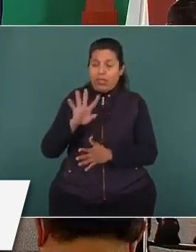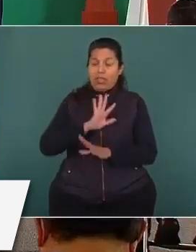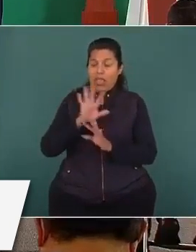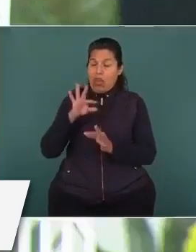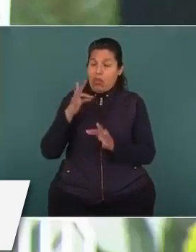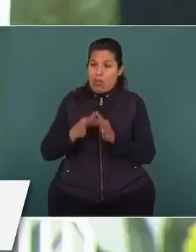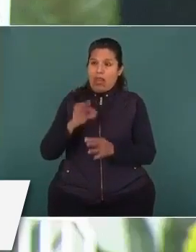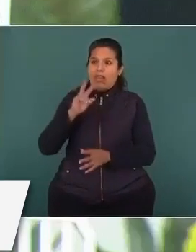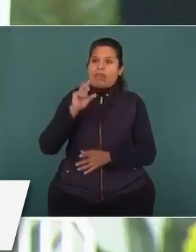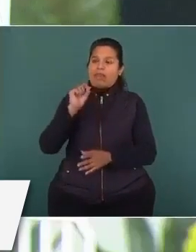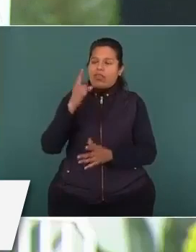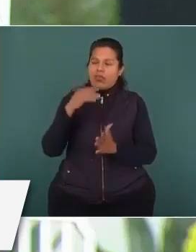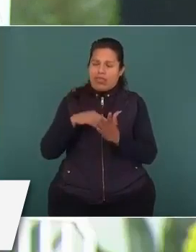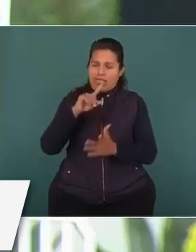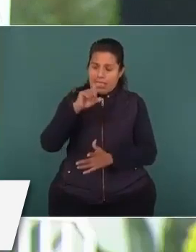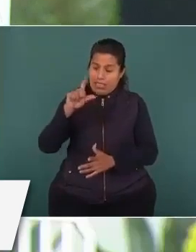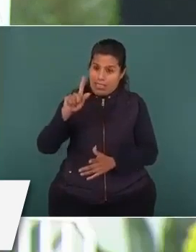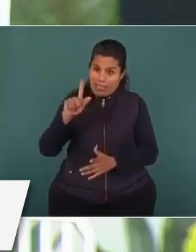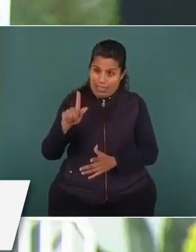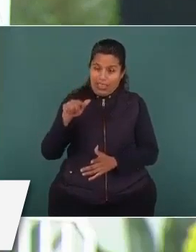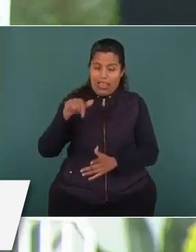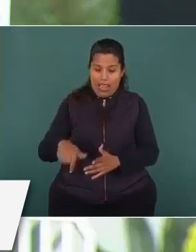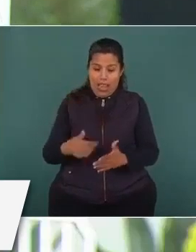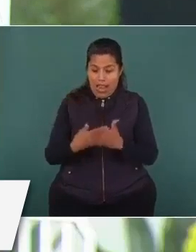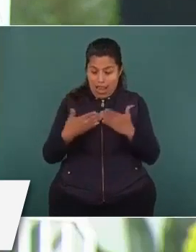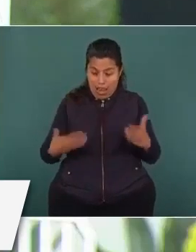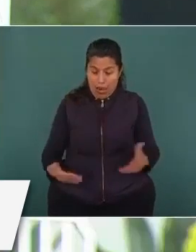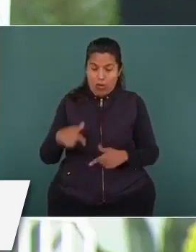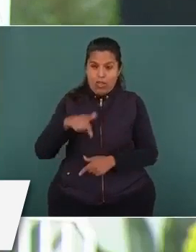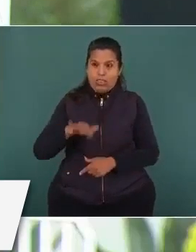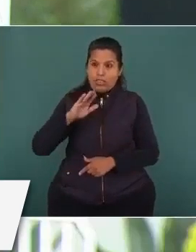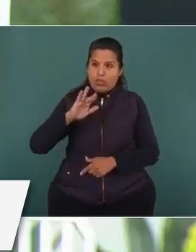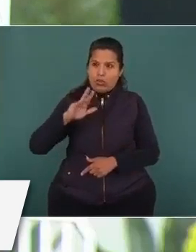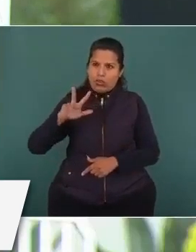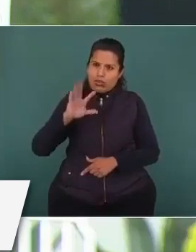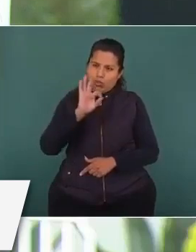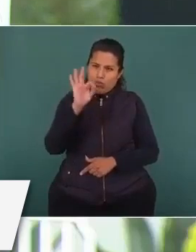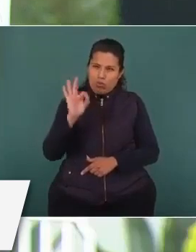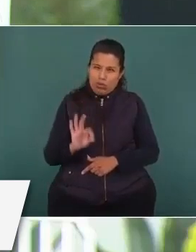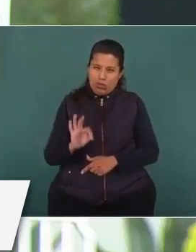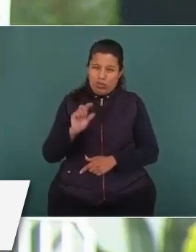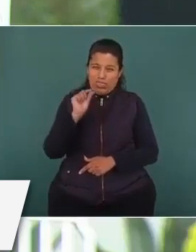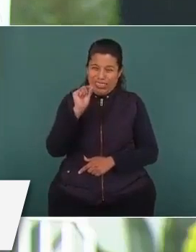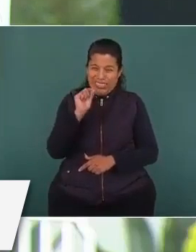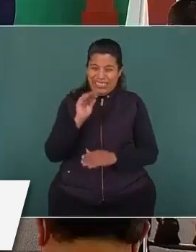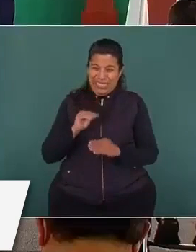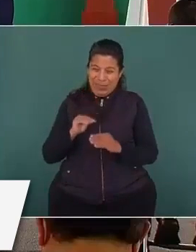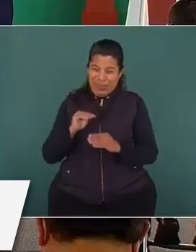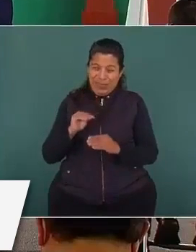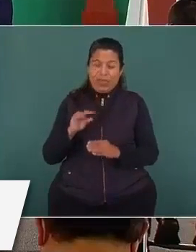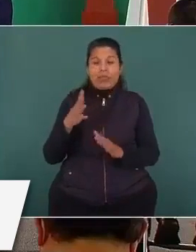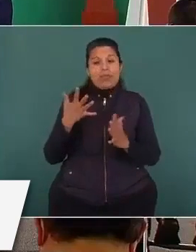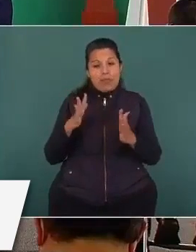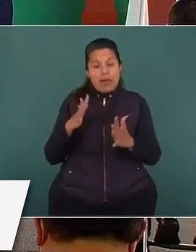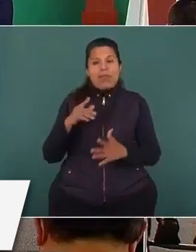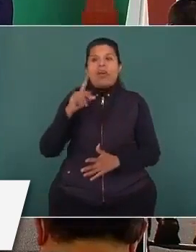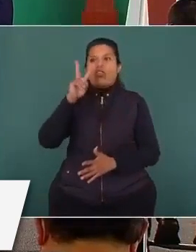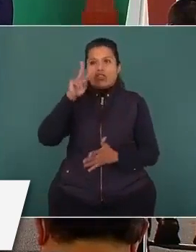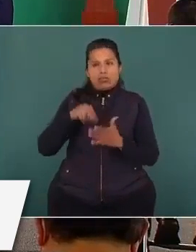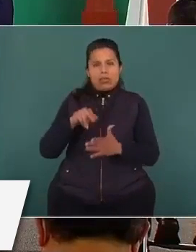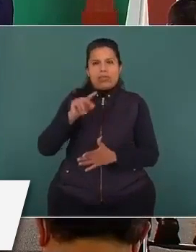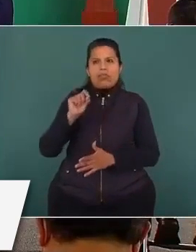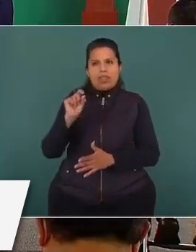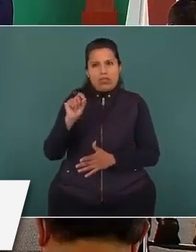21 mil 170, en este año ya llevamos 58 por ciento de esa misma meta y para el 2021